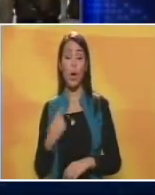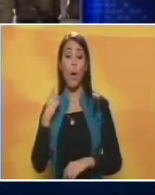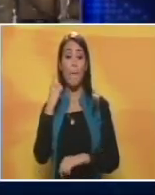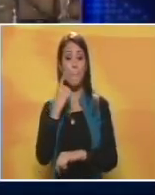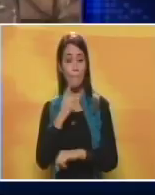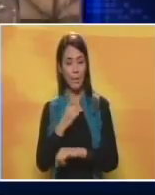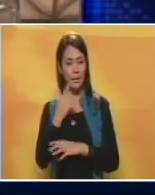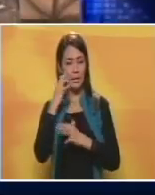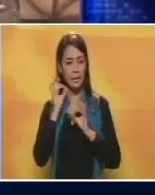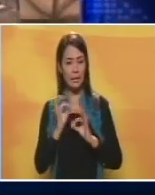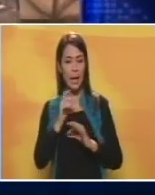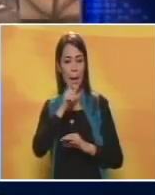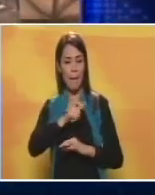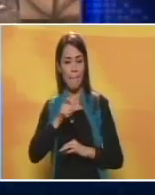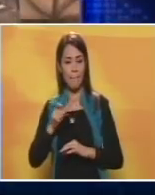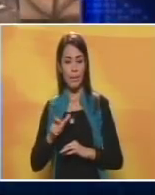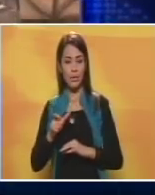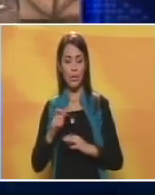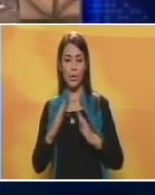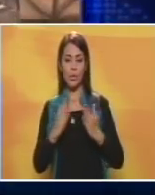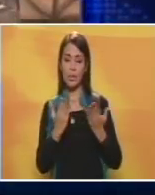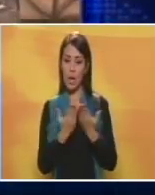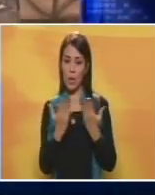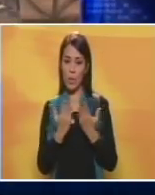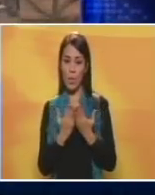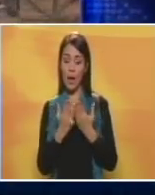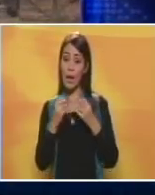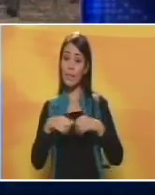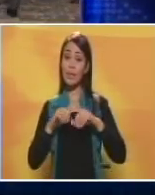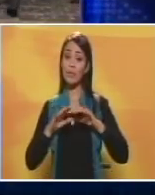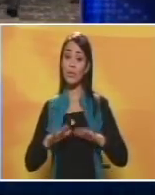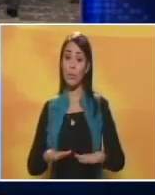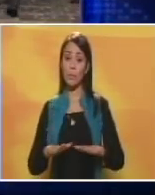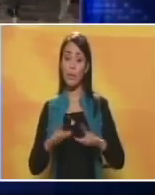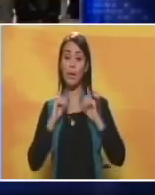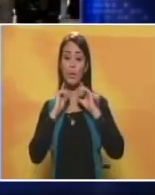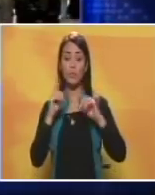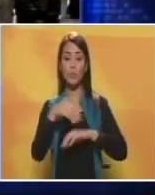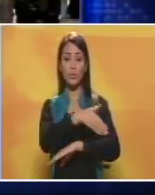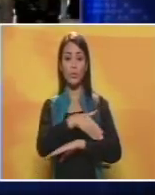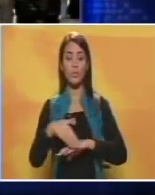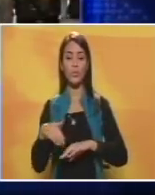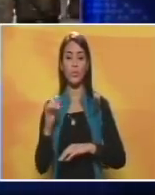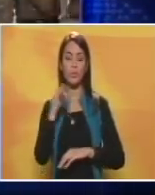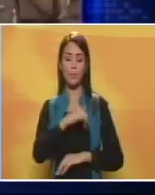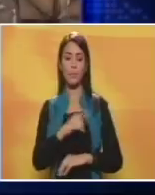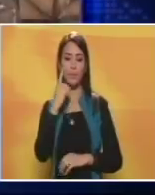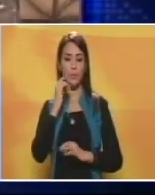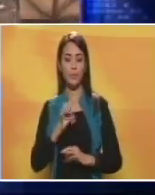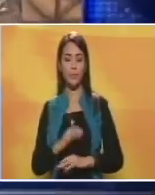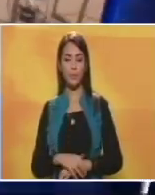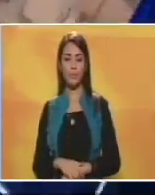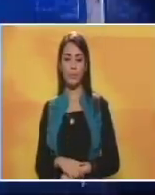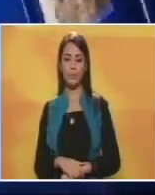obligando a correr varias escuelas y a suspender rutas ferroviarias como precaución.